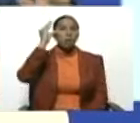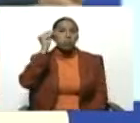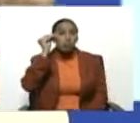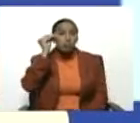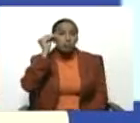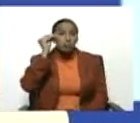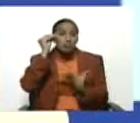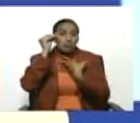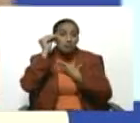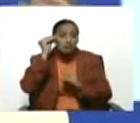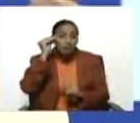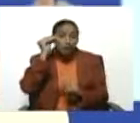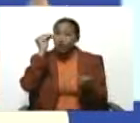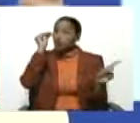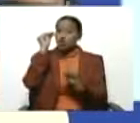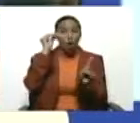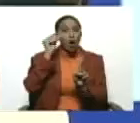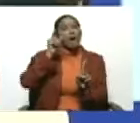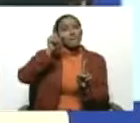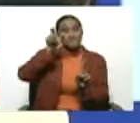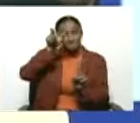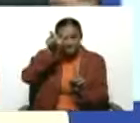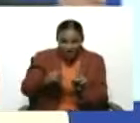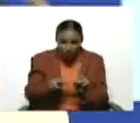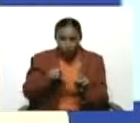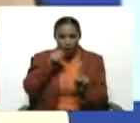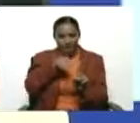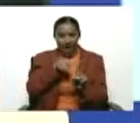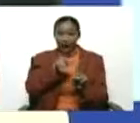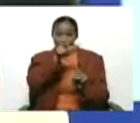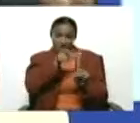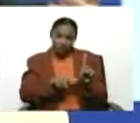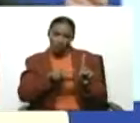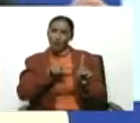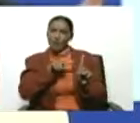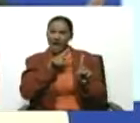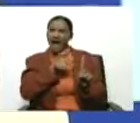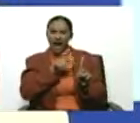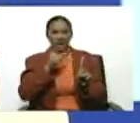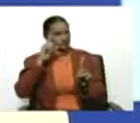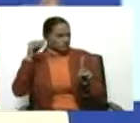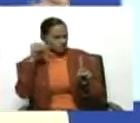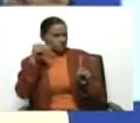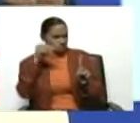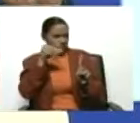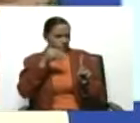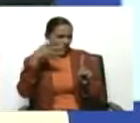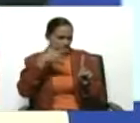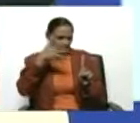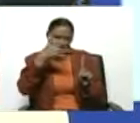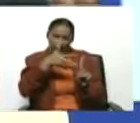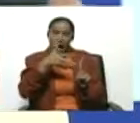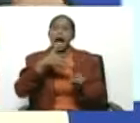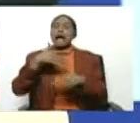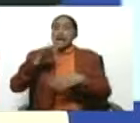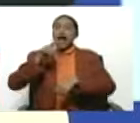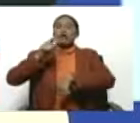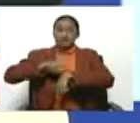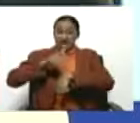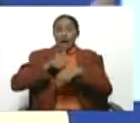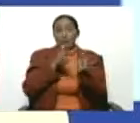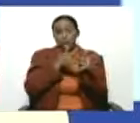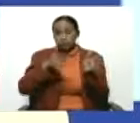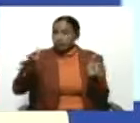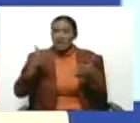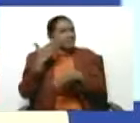conocimiento y eso toma tiempo a veces toma mucho tiempo lograr que tu sistema de Educación esté funcionando de